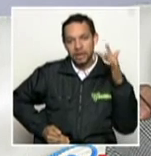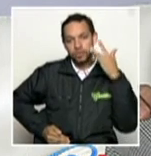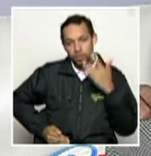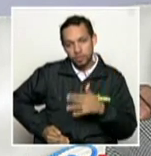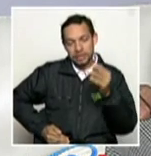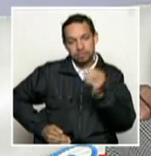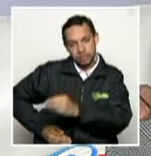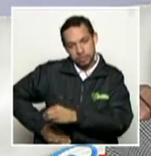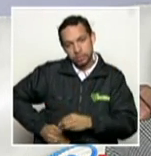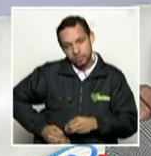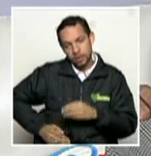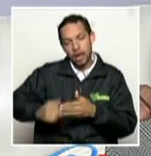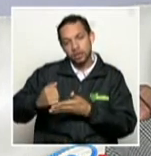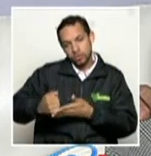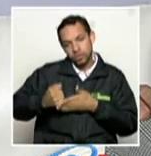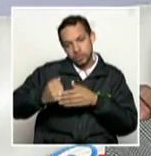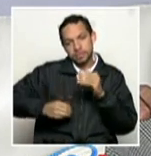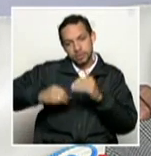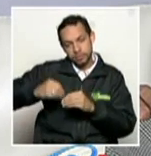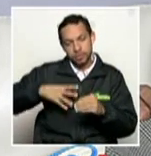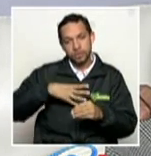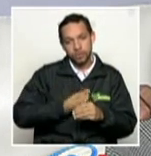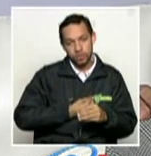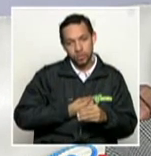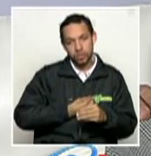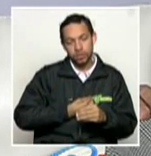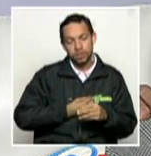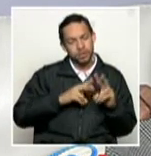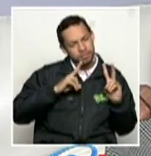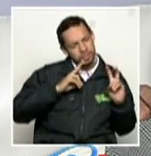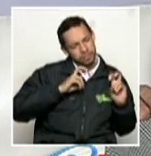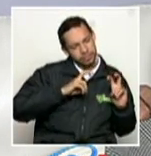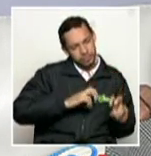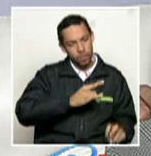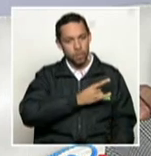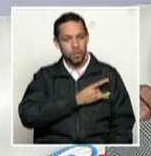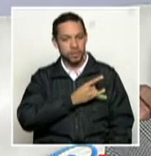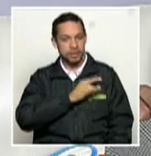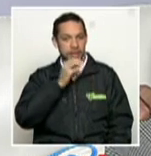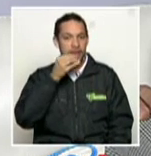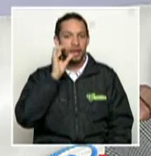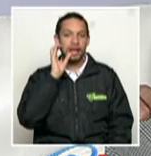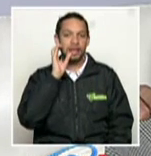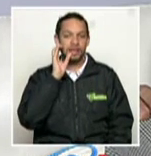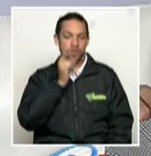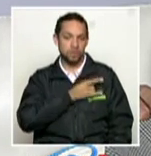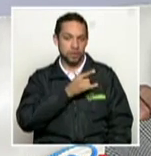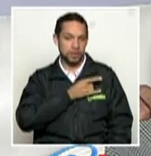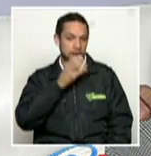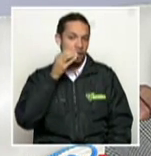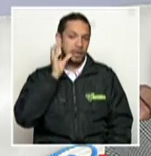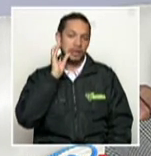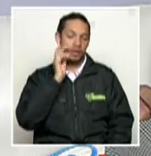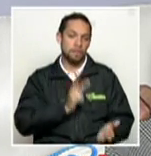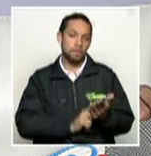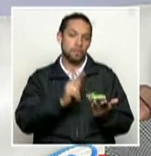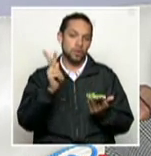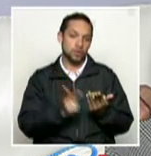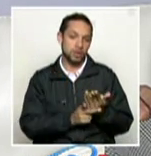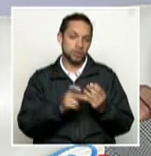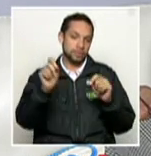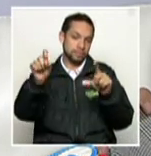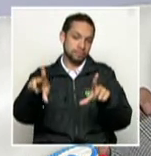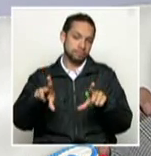tratamiento. Nosotros estamos haciendo en un proceso de investigación con la Universidad de Caldas, en un proyecto de diplomado,